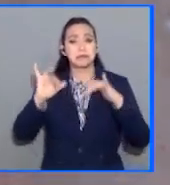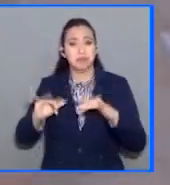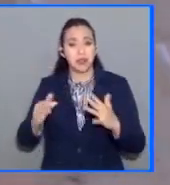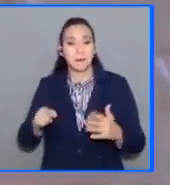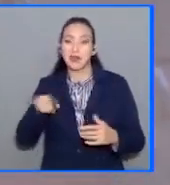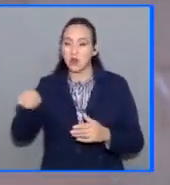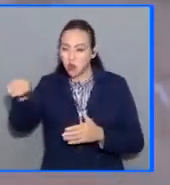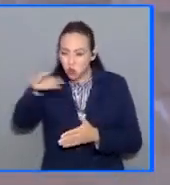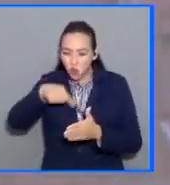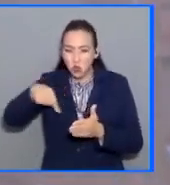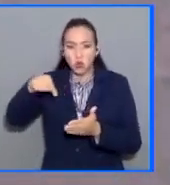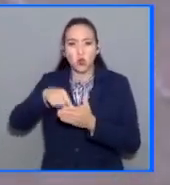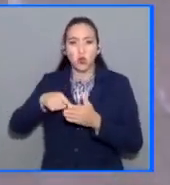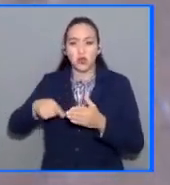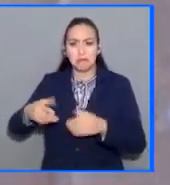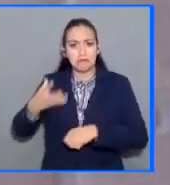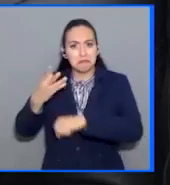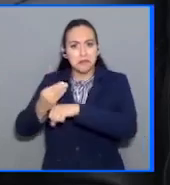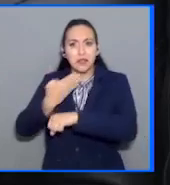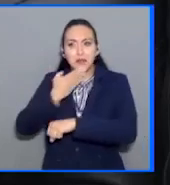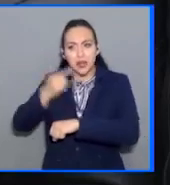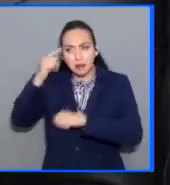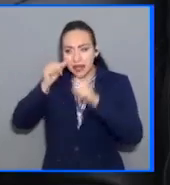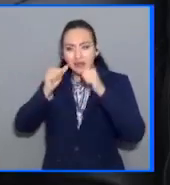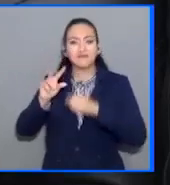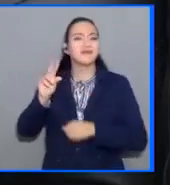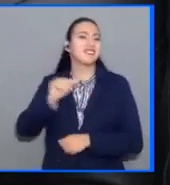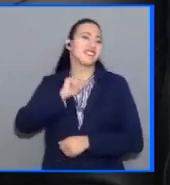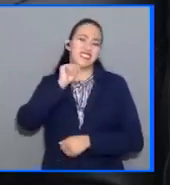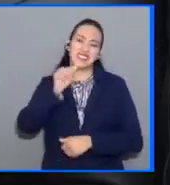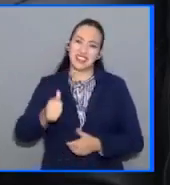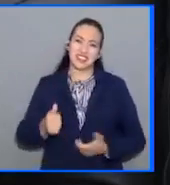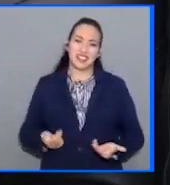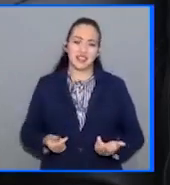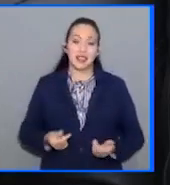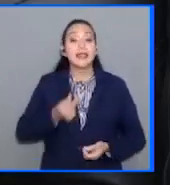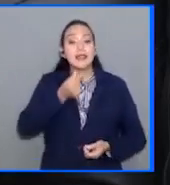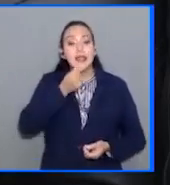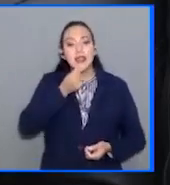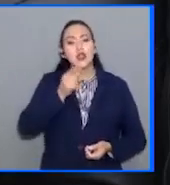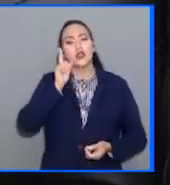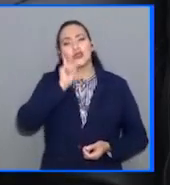menos adaptados para su atención. Niños y niñas en